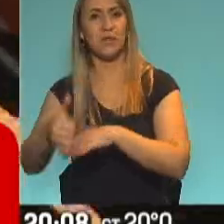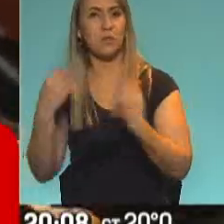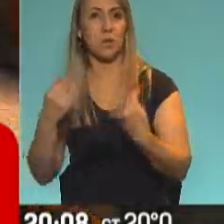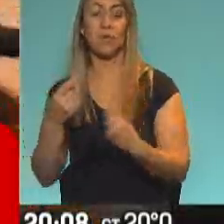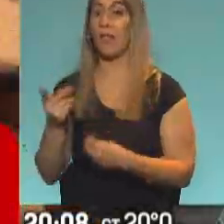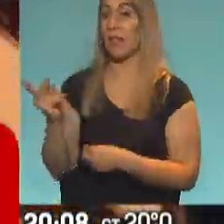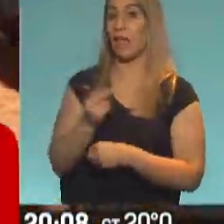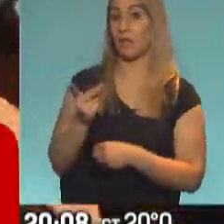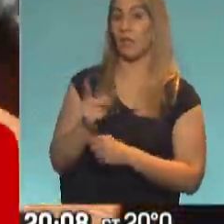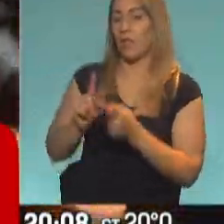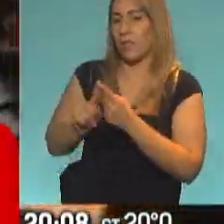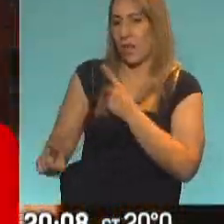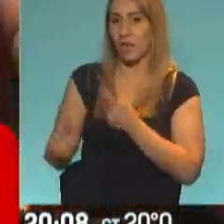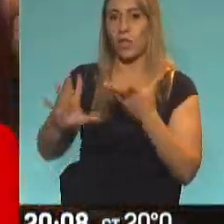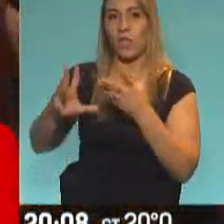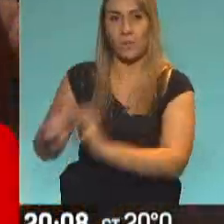damnificadas. Doctora,